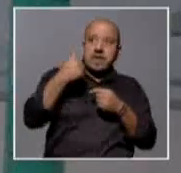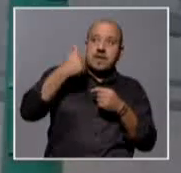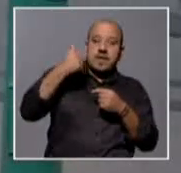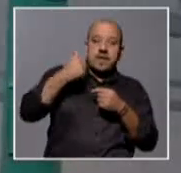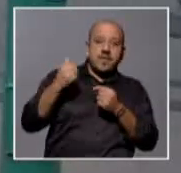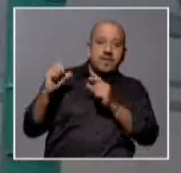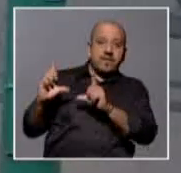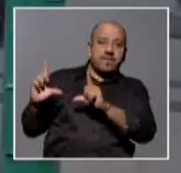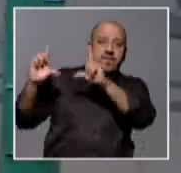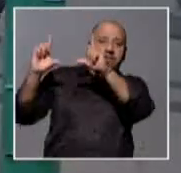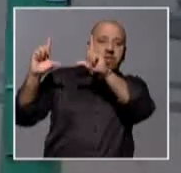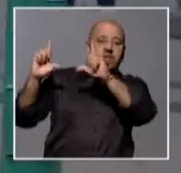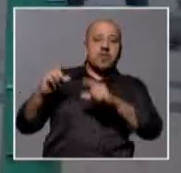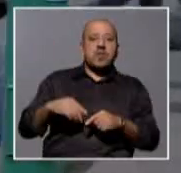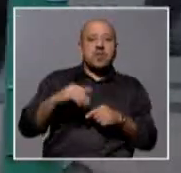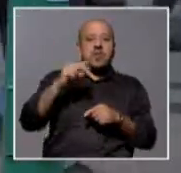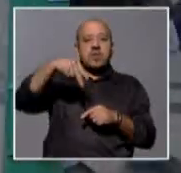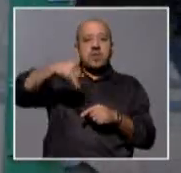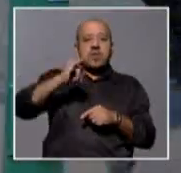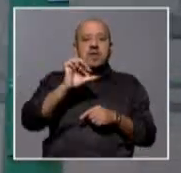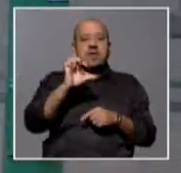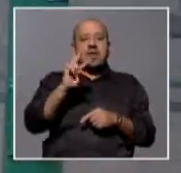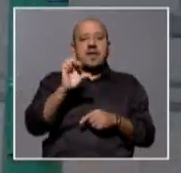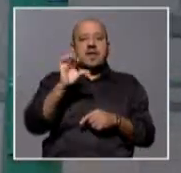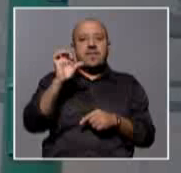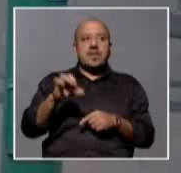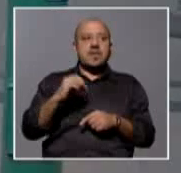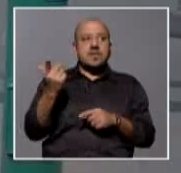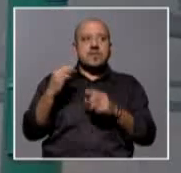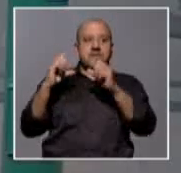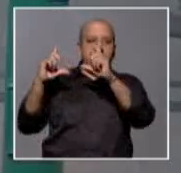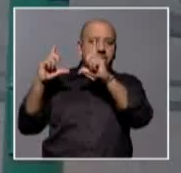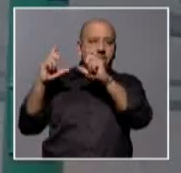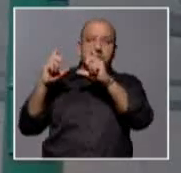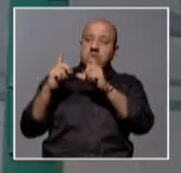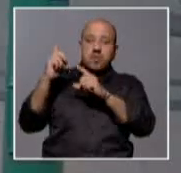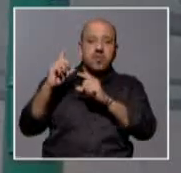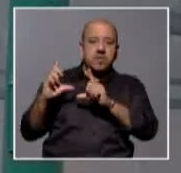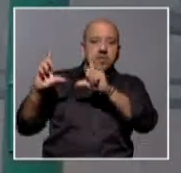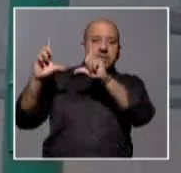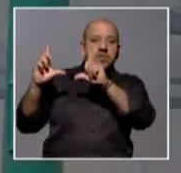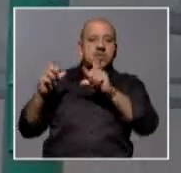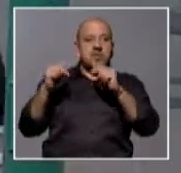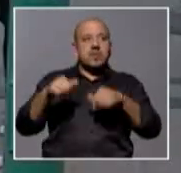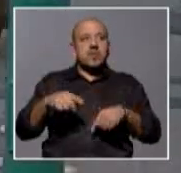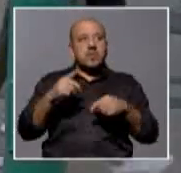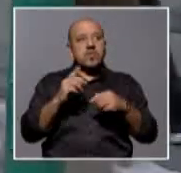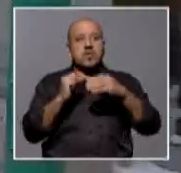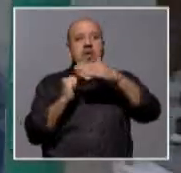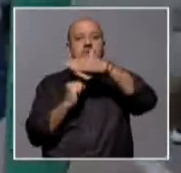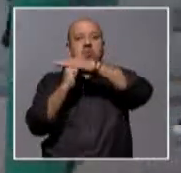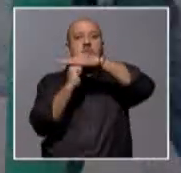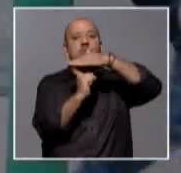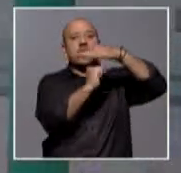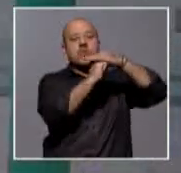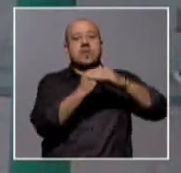de las tantas fotos, María Nieves Suazo en este caso, una de las tantas fotos de desaparecidos que están ocupando las columnas de tránsito de